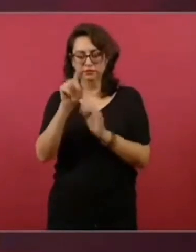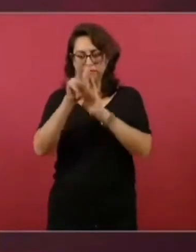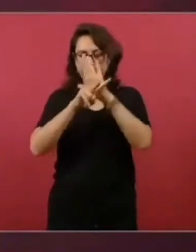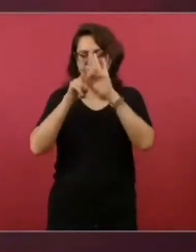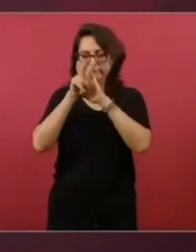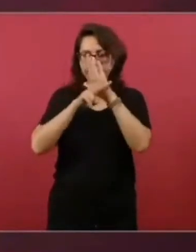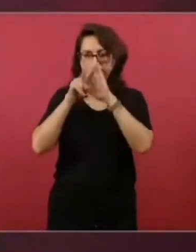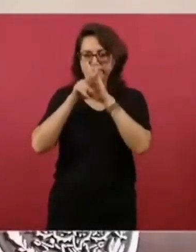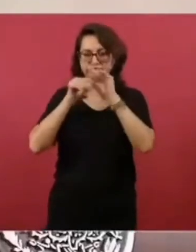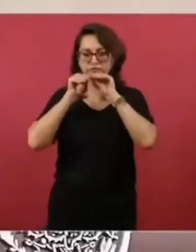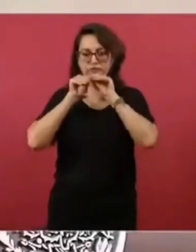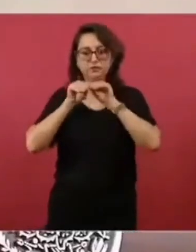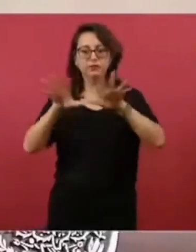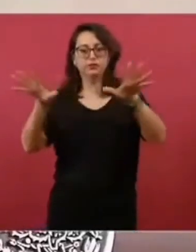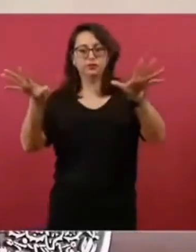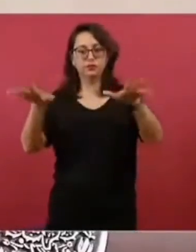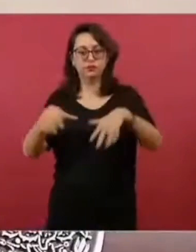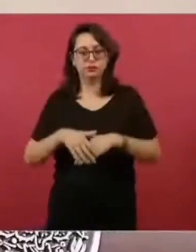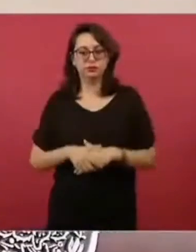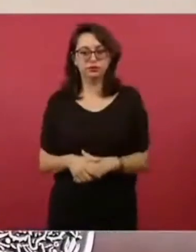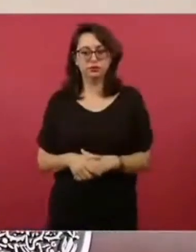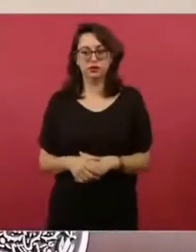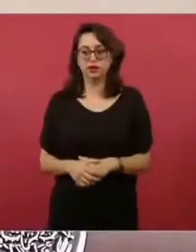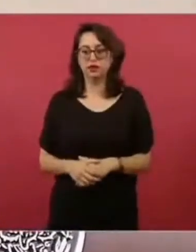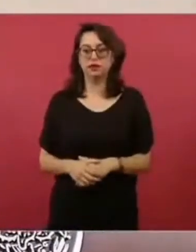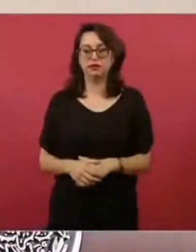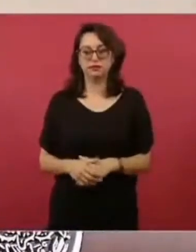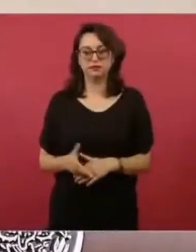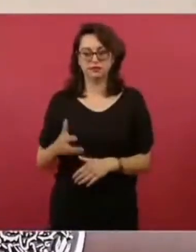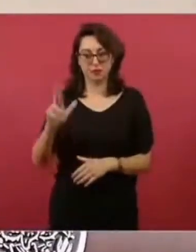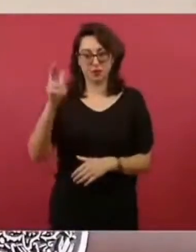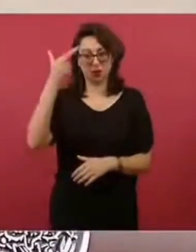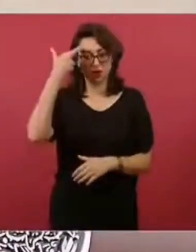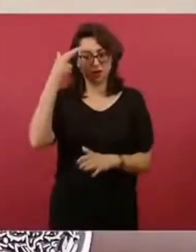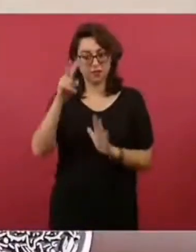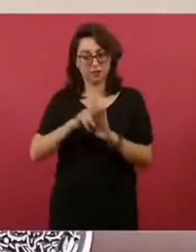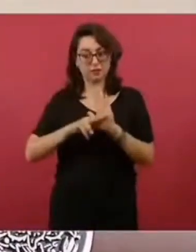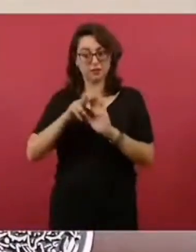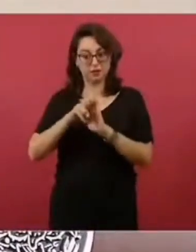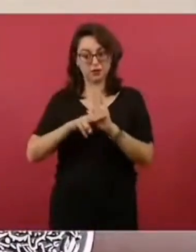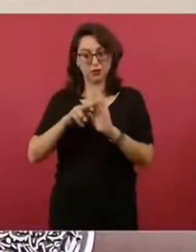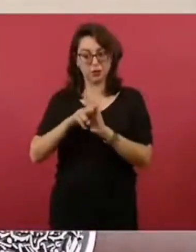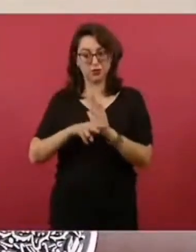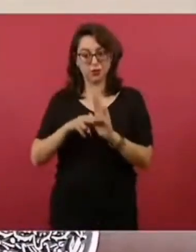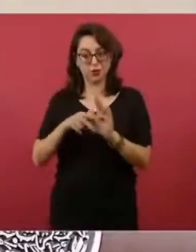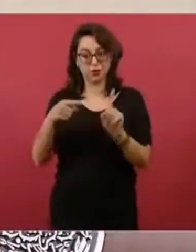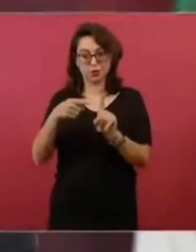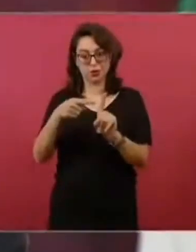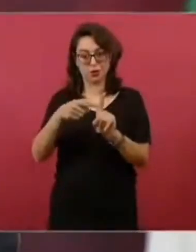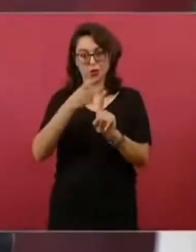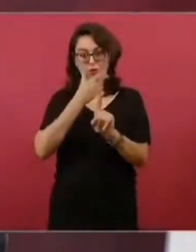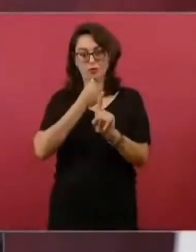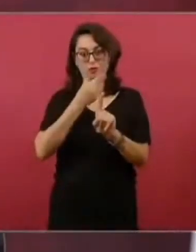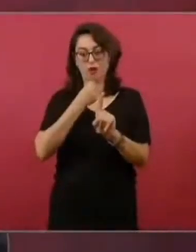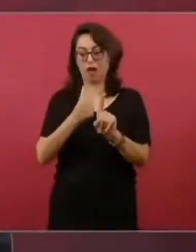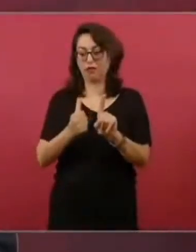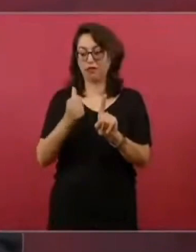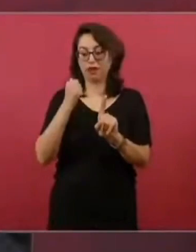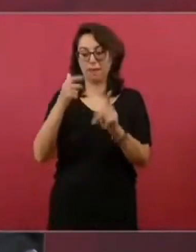datos, había una vaca atrás que estaba hablando.